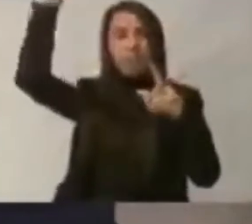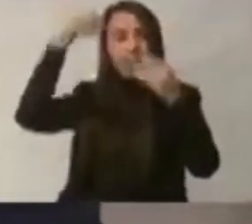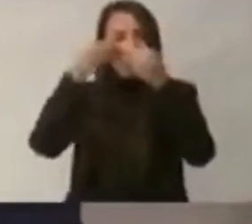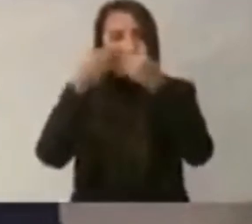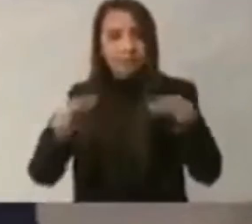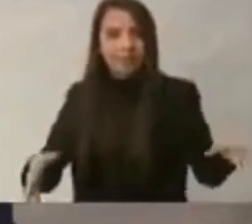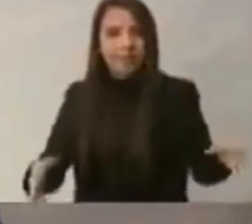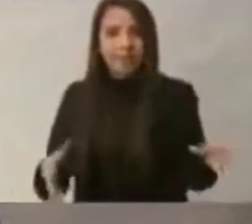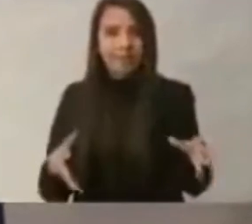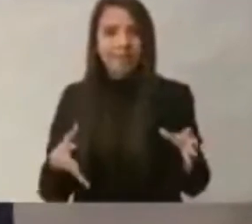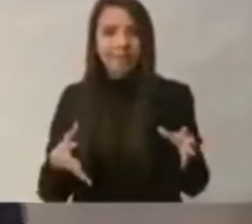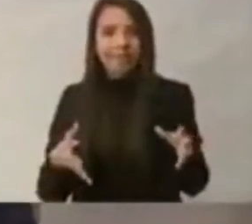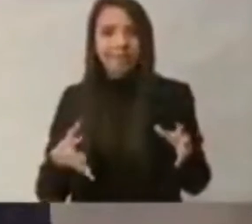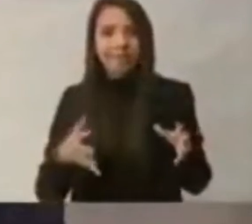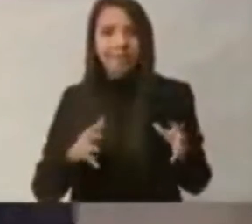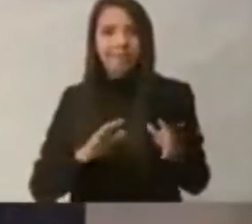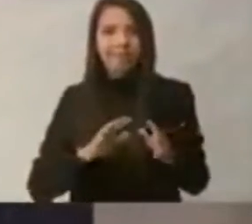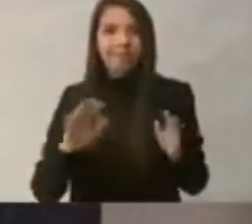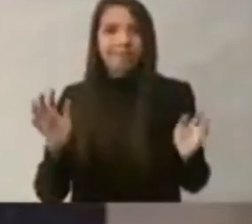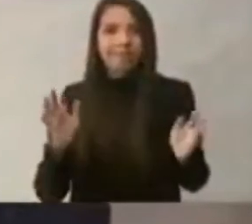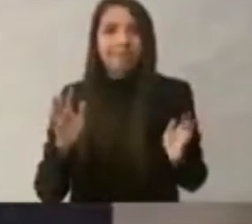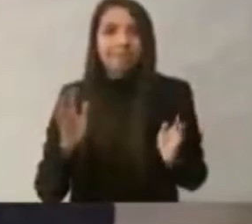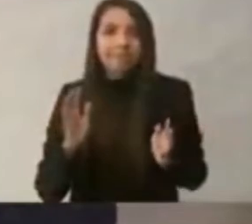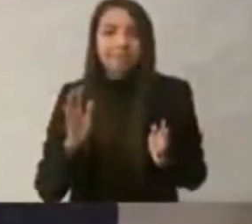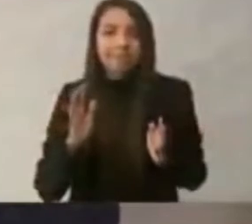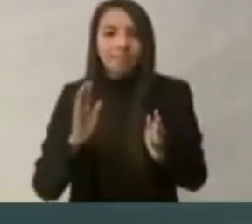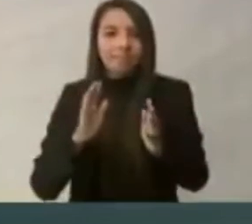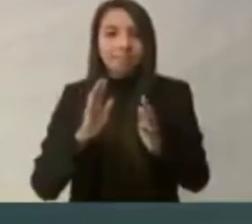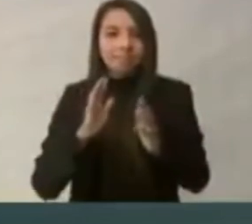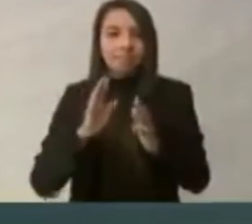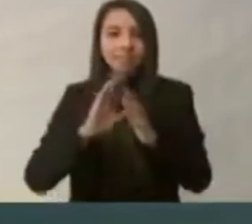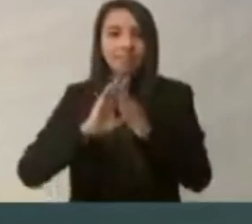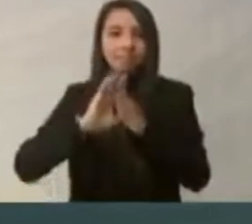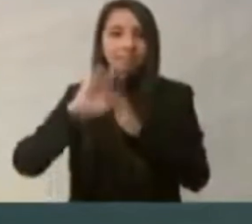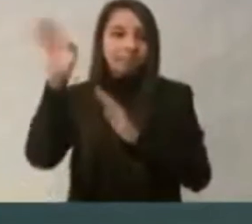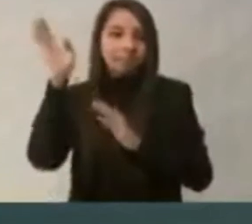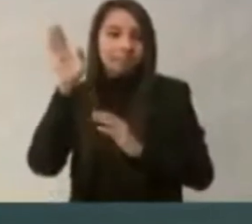Se tuvo que ir del país al exilio